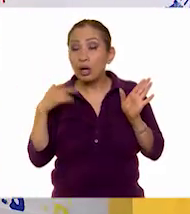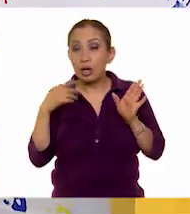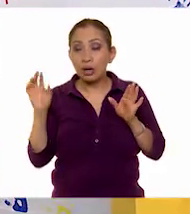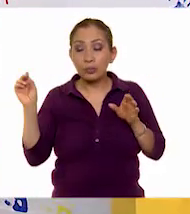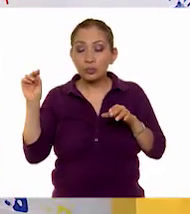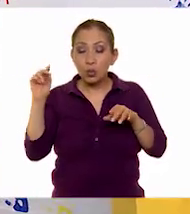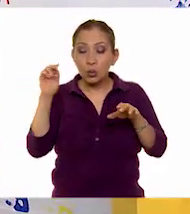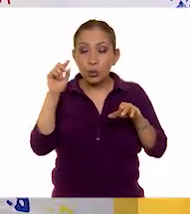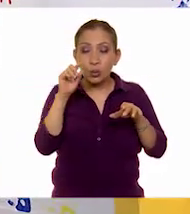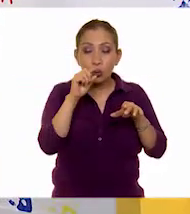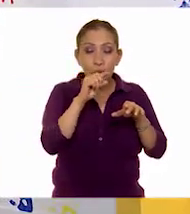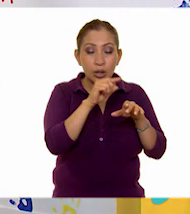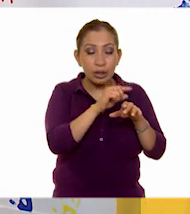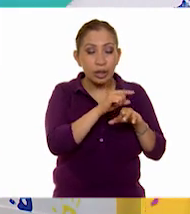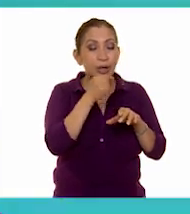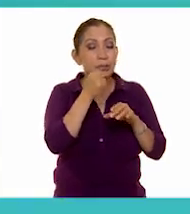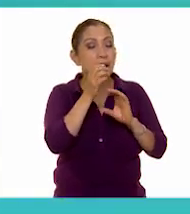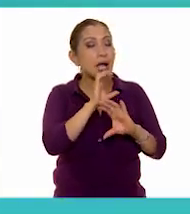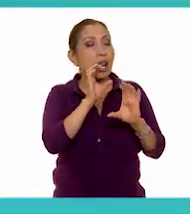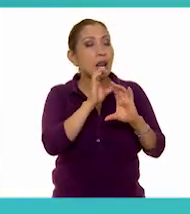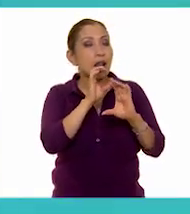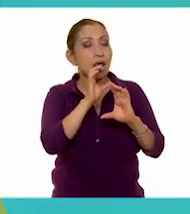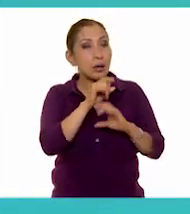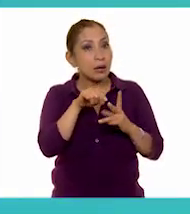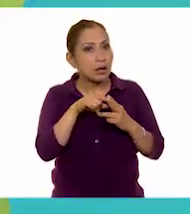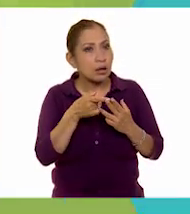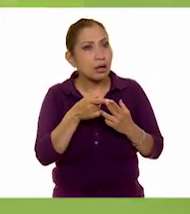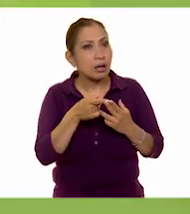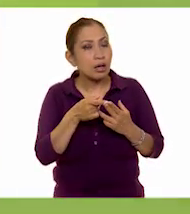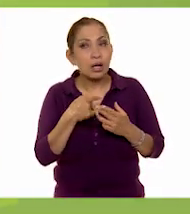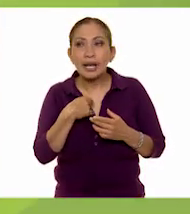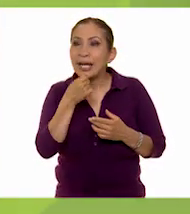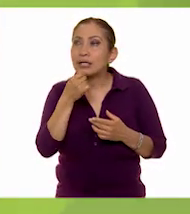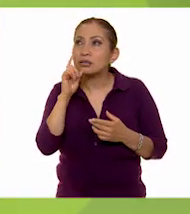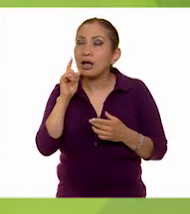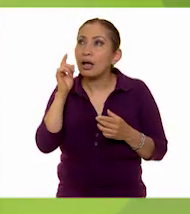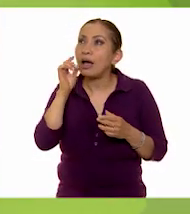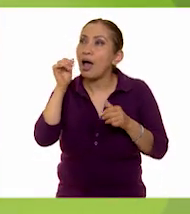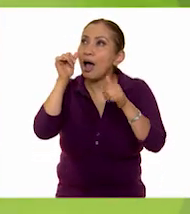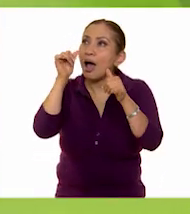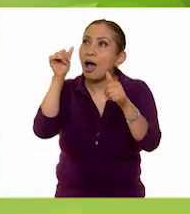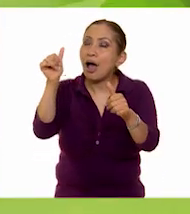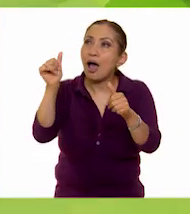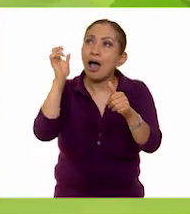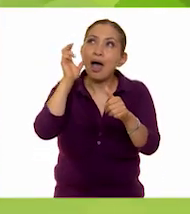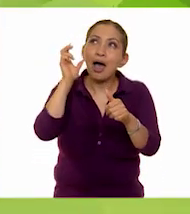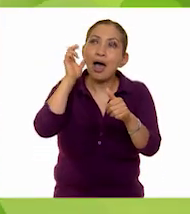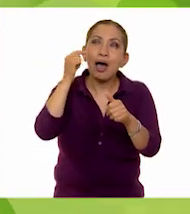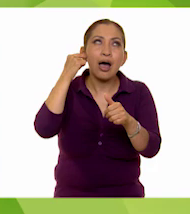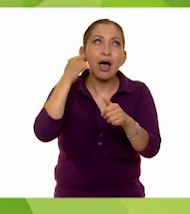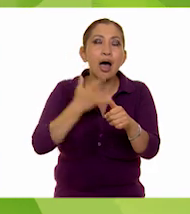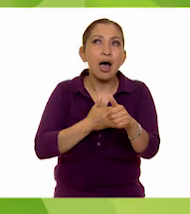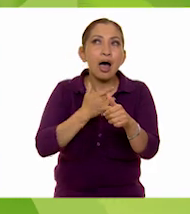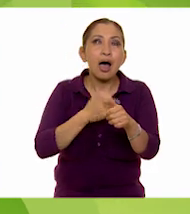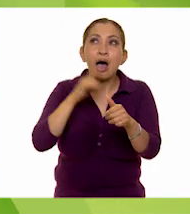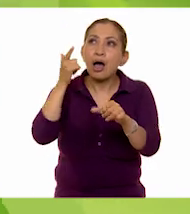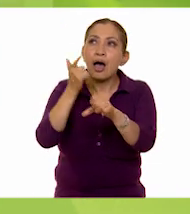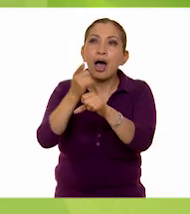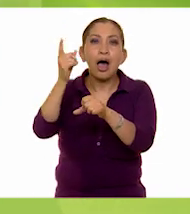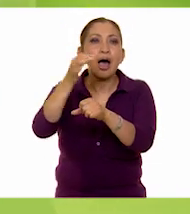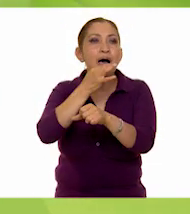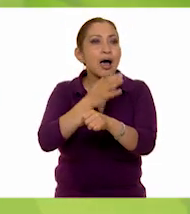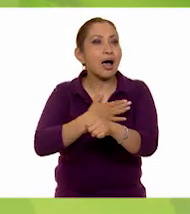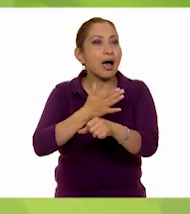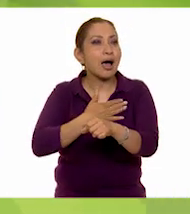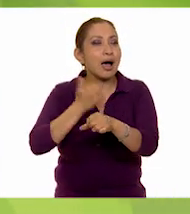acercó y comenzó a cantar. La niña escuchaba con atención y pudo descifrar que era un